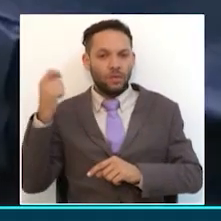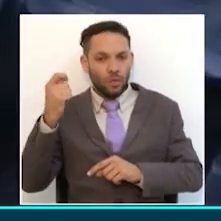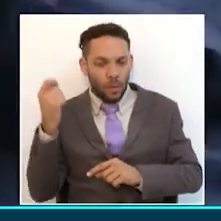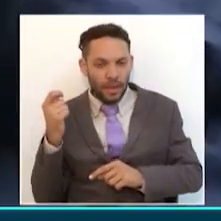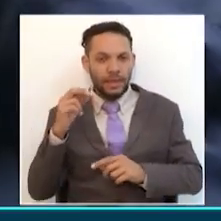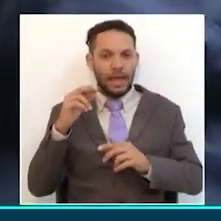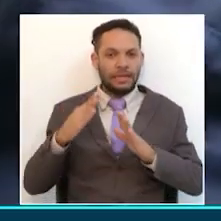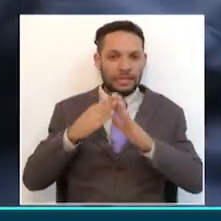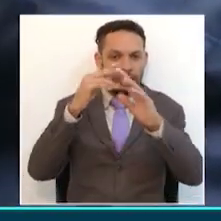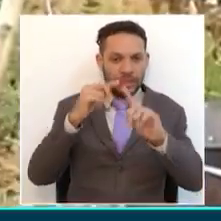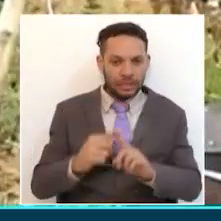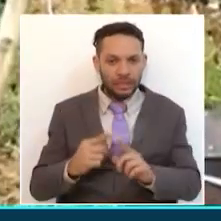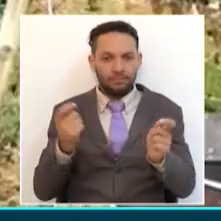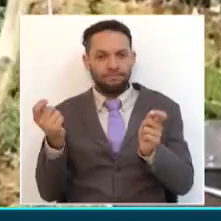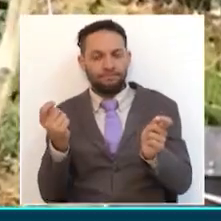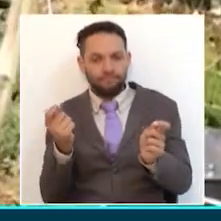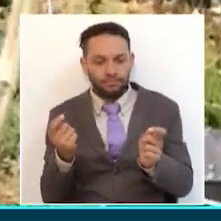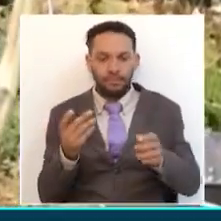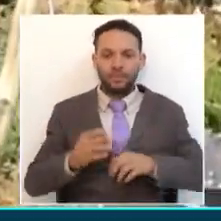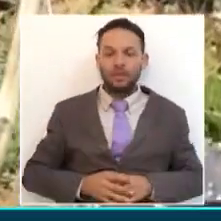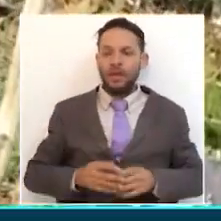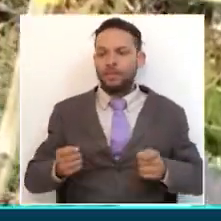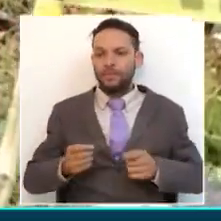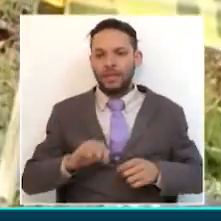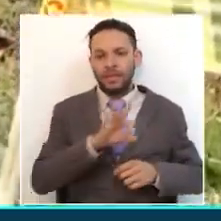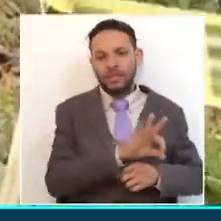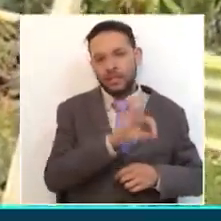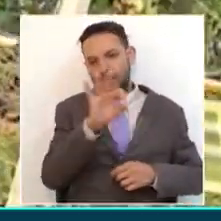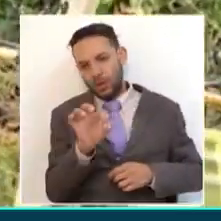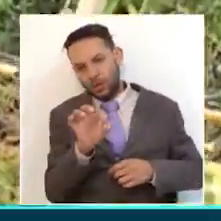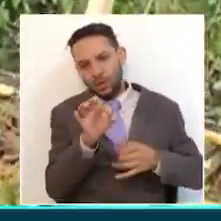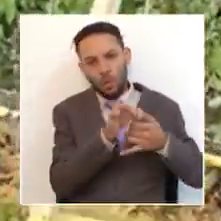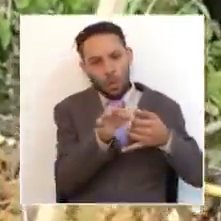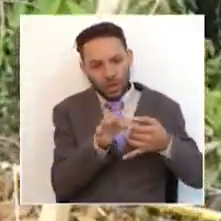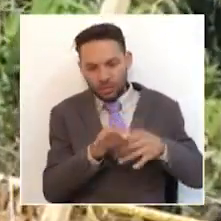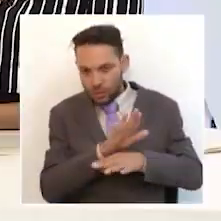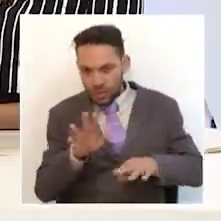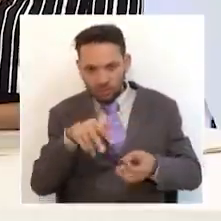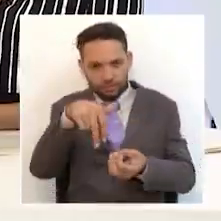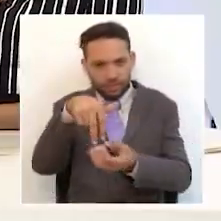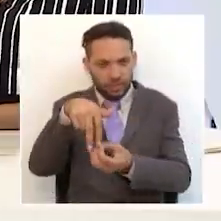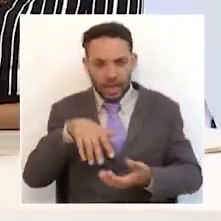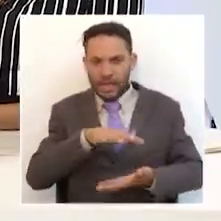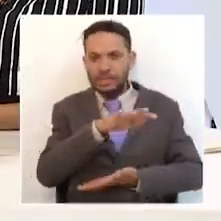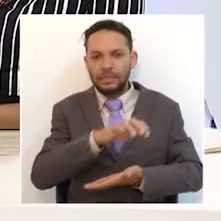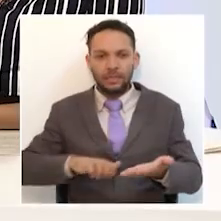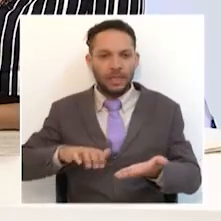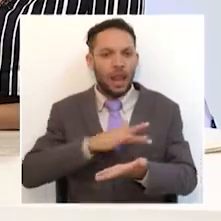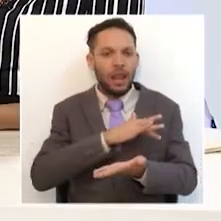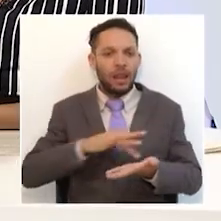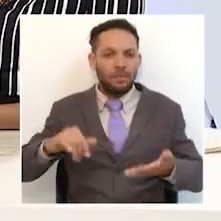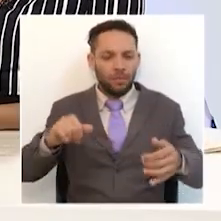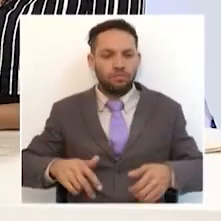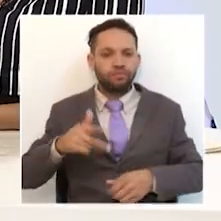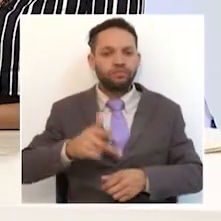En total, el presidente certificó en todo el país a 38 municipios que han dejado de lado a las minas antipersona. 8 de la noche, 18